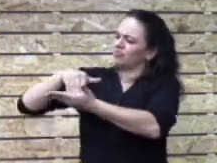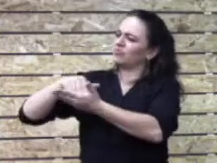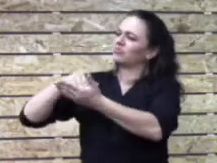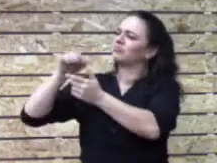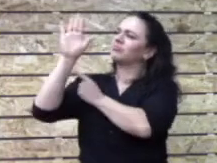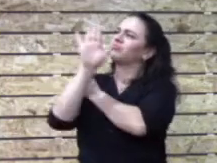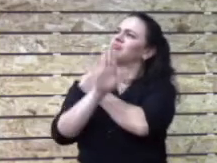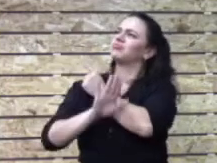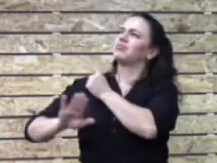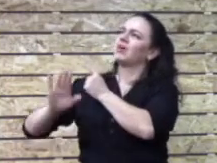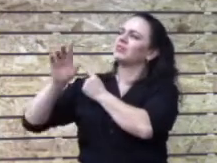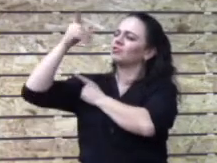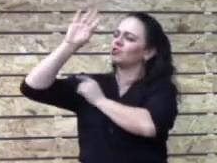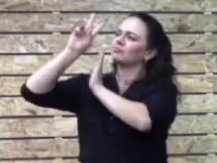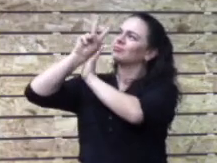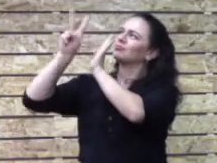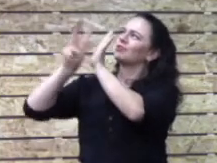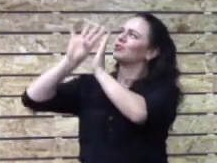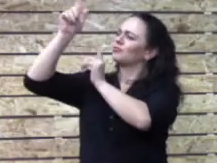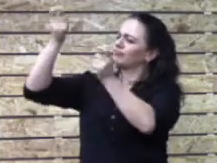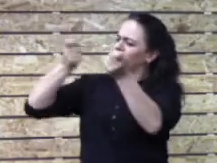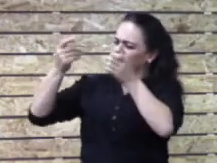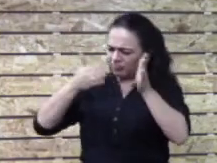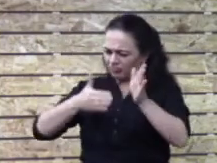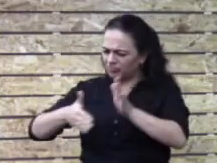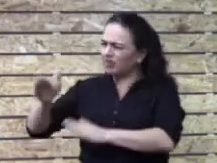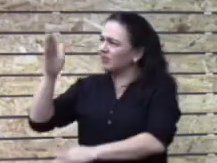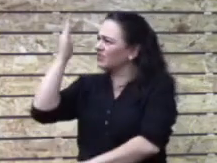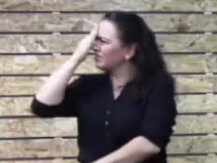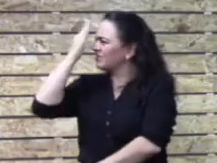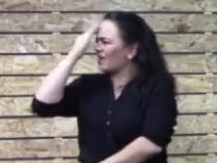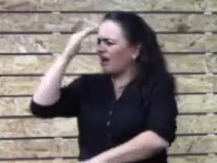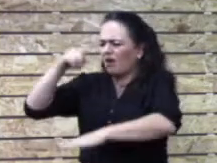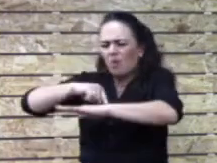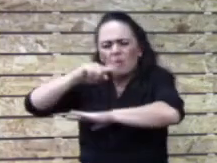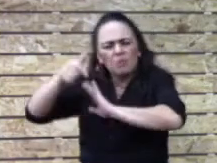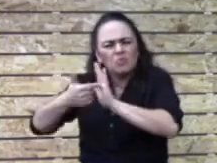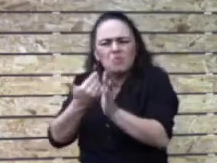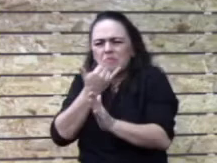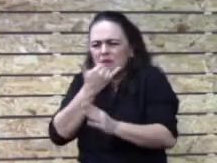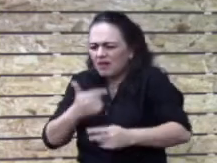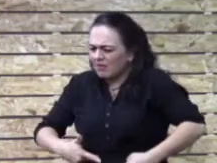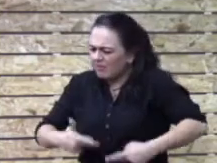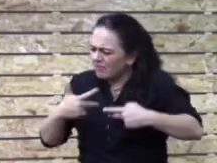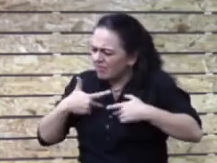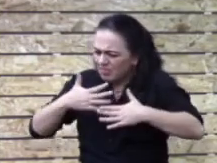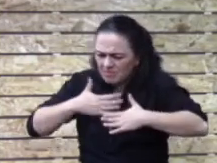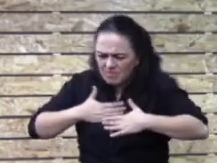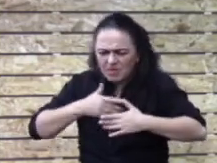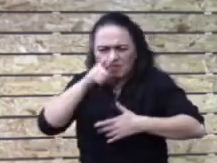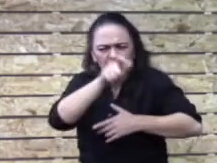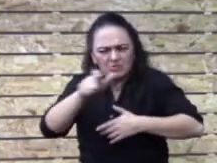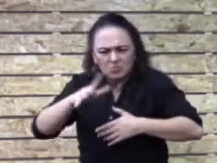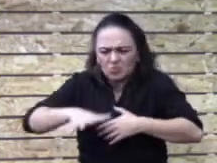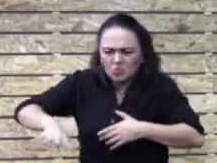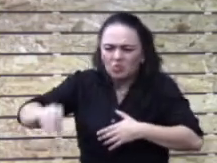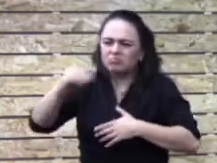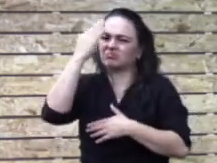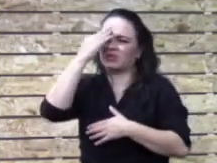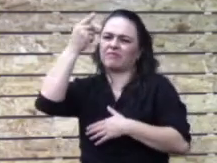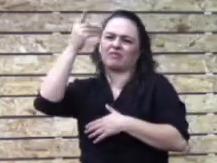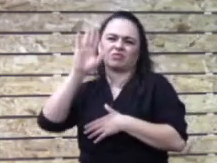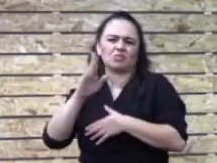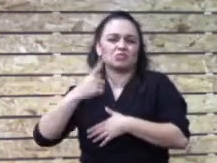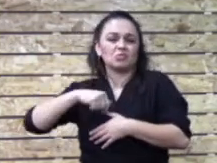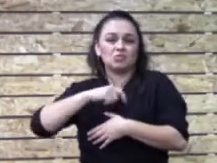voluntad de Dios. En tercer lugar, somos guardados por este salmo para aprender a temer al Señor. Yo creo que la fragilidad que